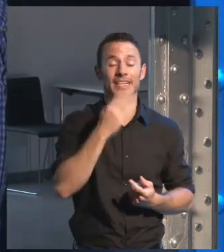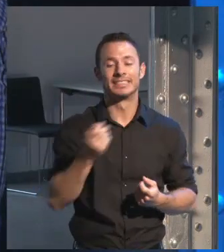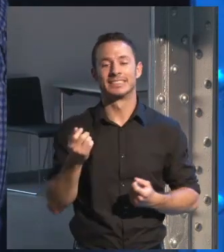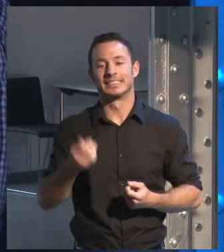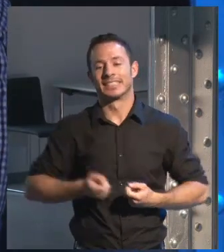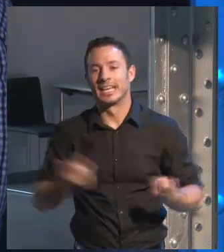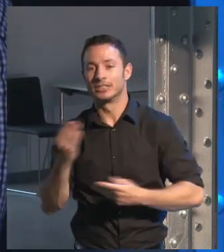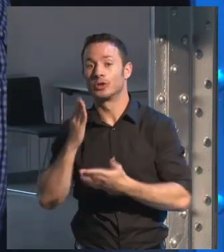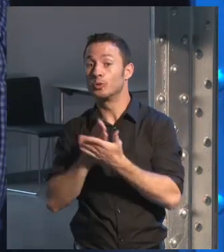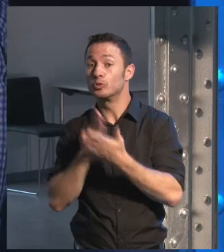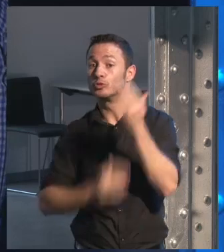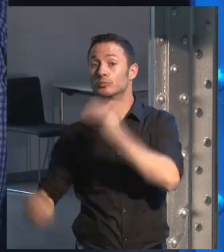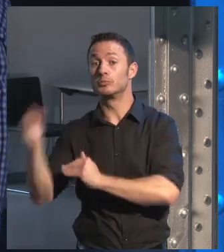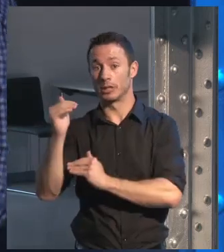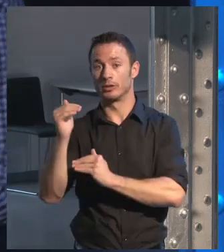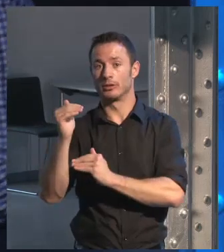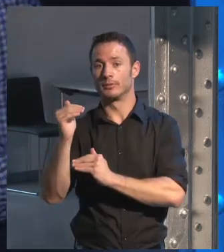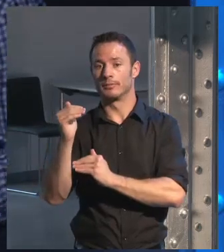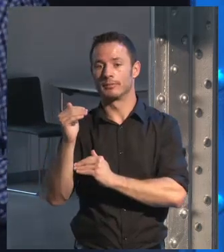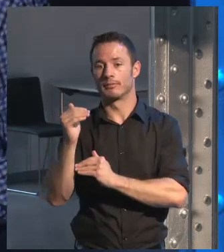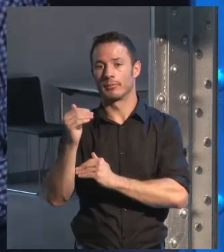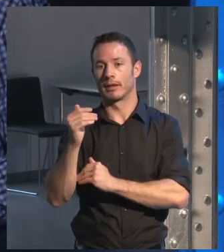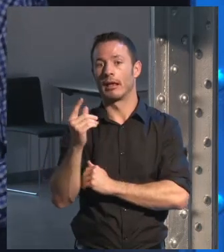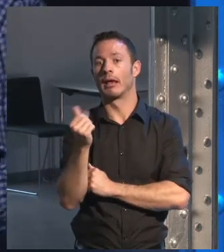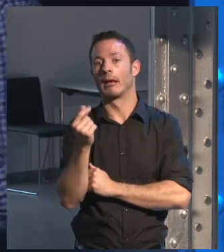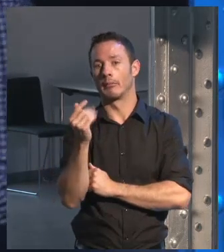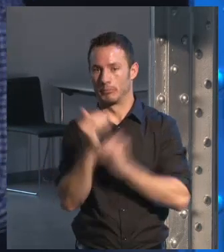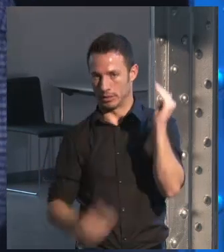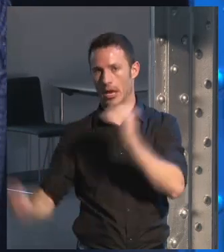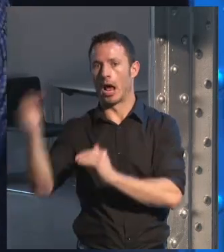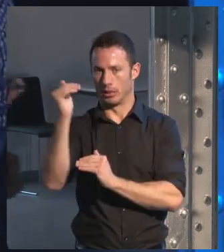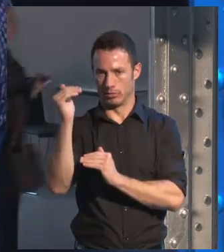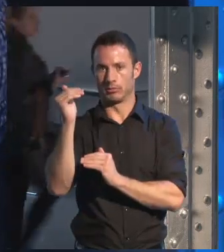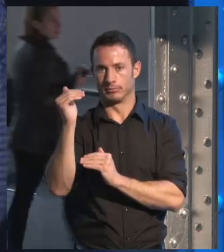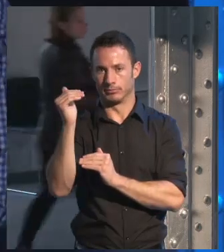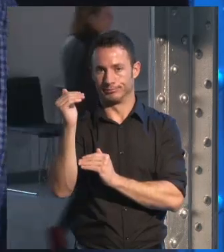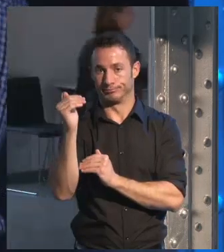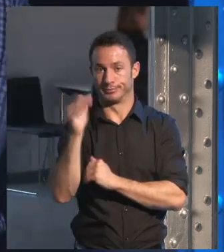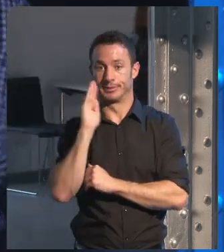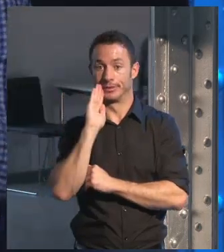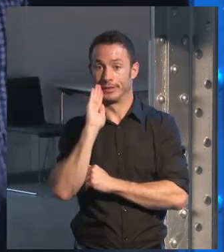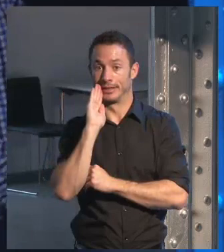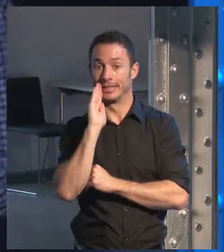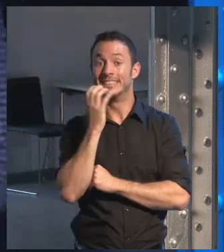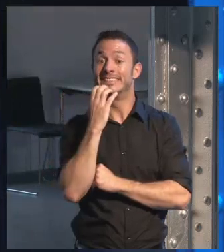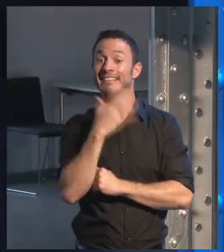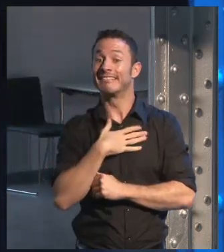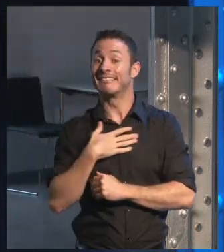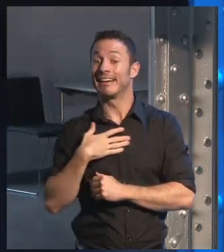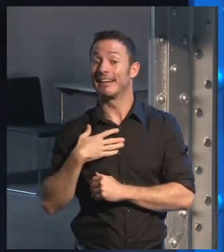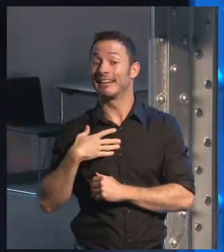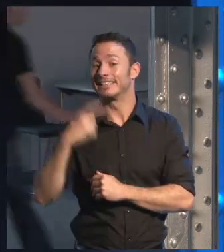cursos superiores pues son importes bastante, bastante altos. Y como lo decía Milena, si queréis saber lo que